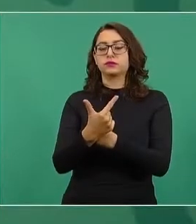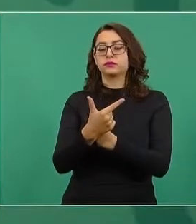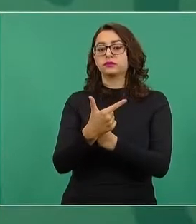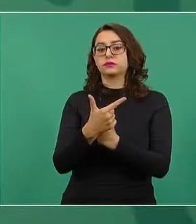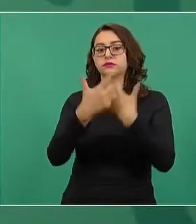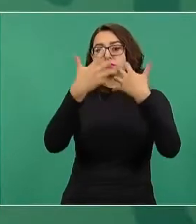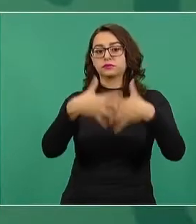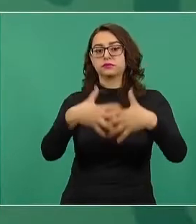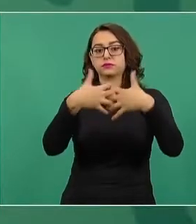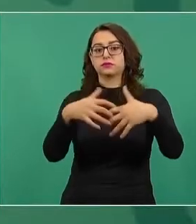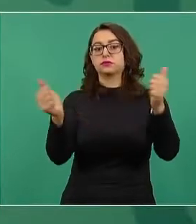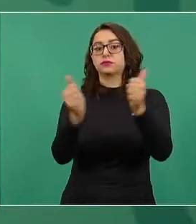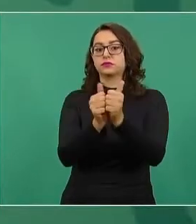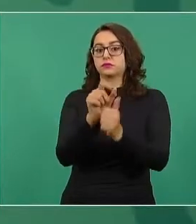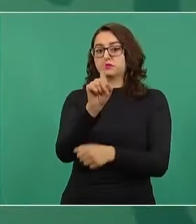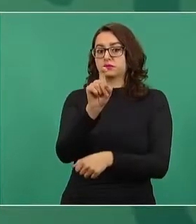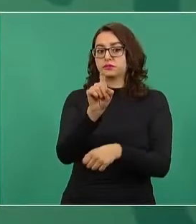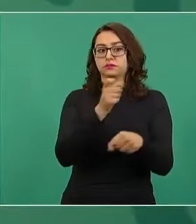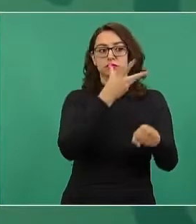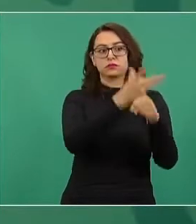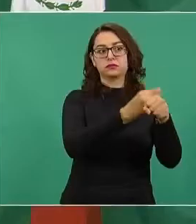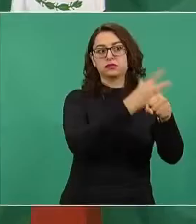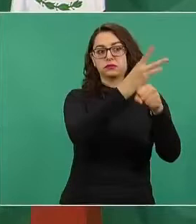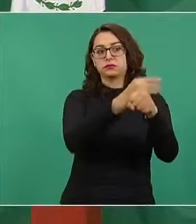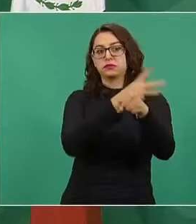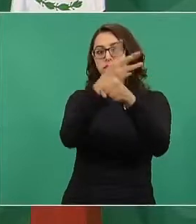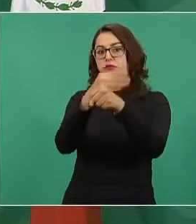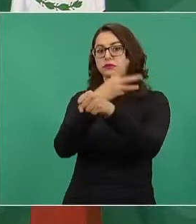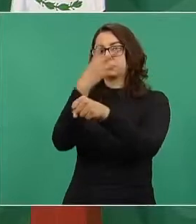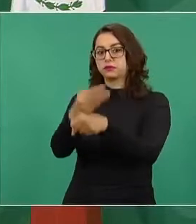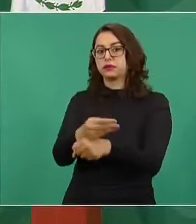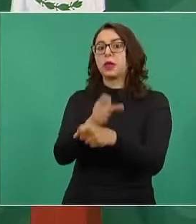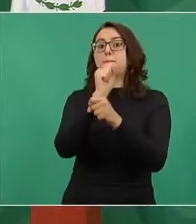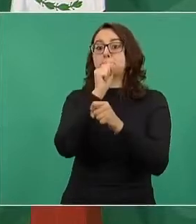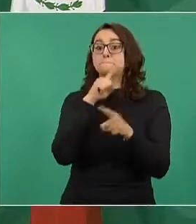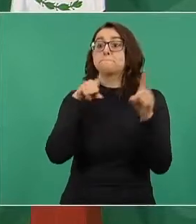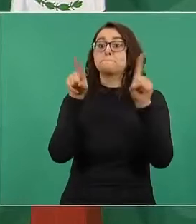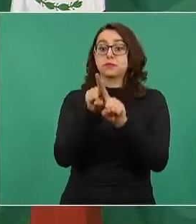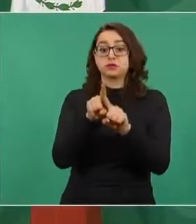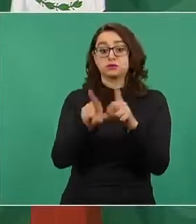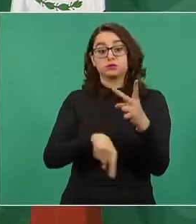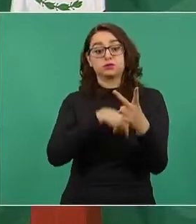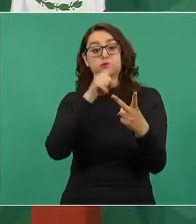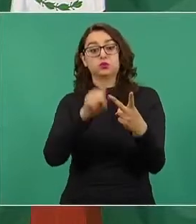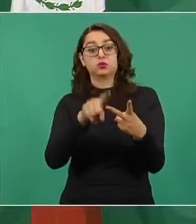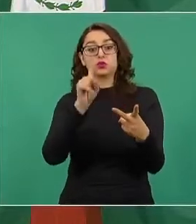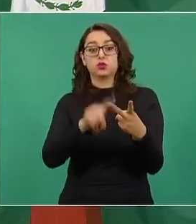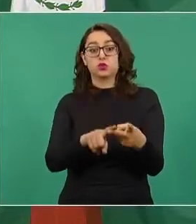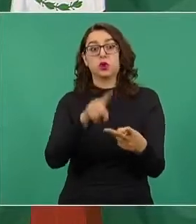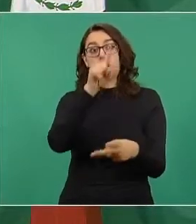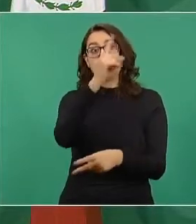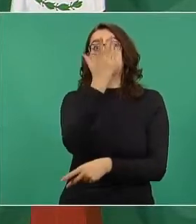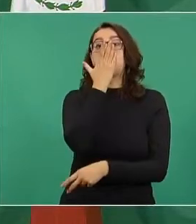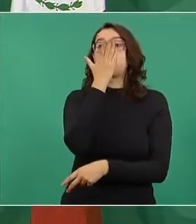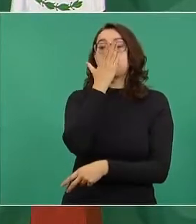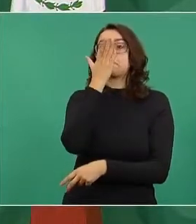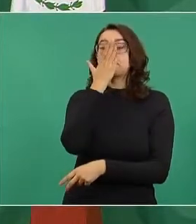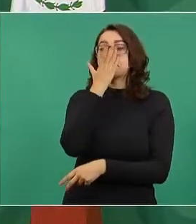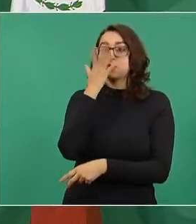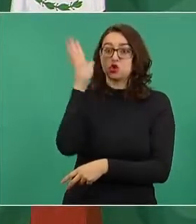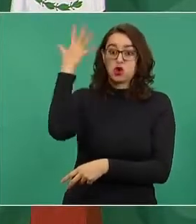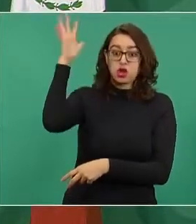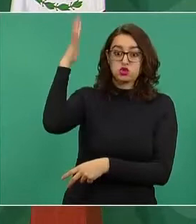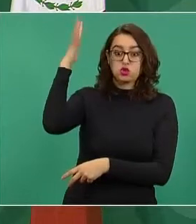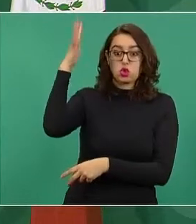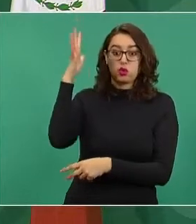hidroeléctricas y el parque solar de Sonora. En Sonora. Ese es el